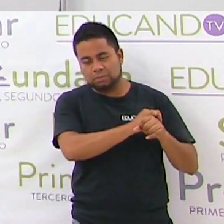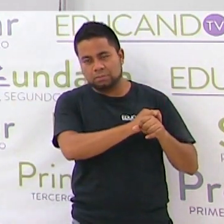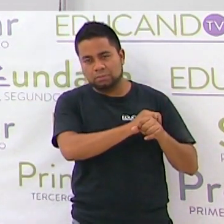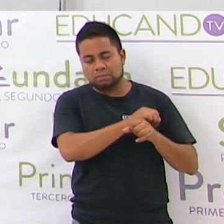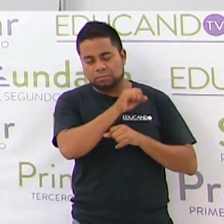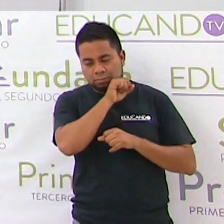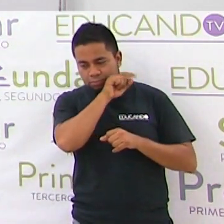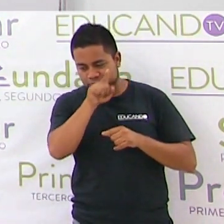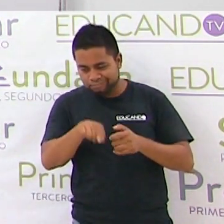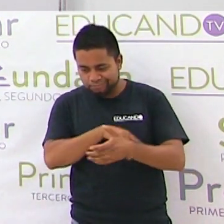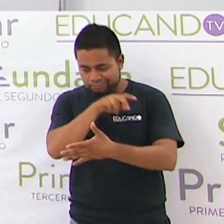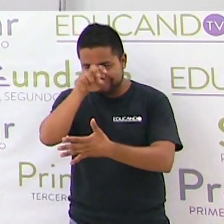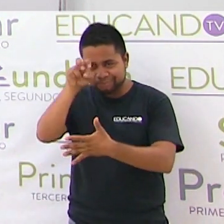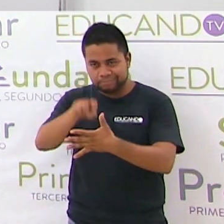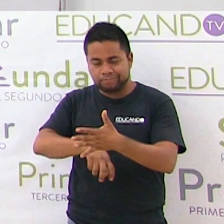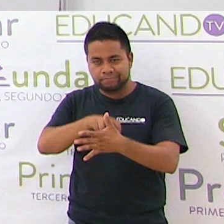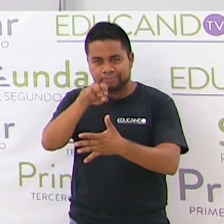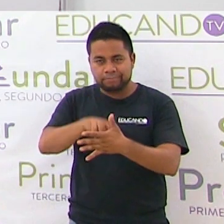y corregir